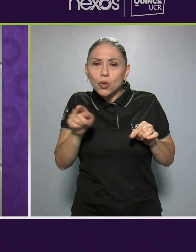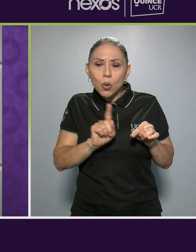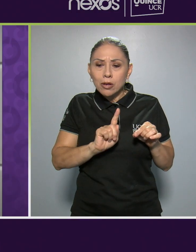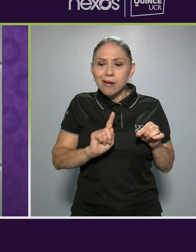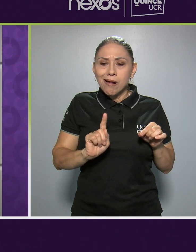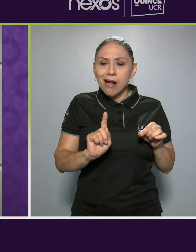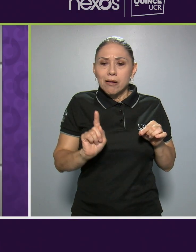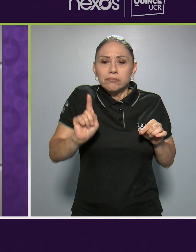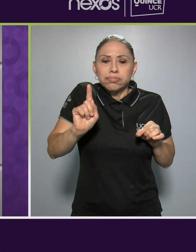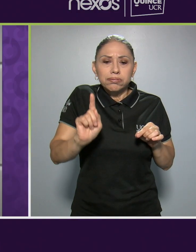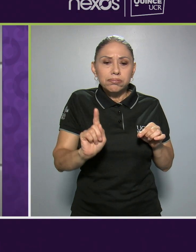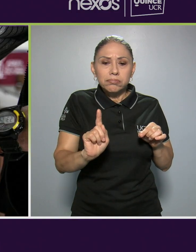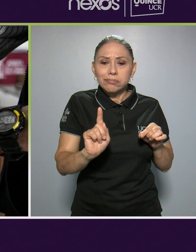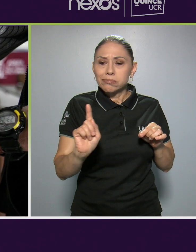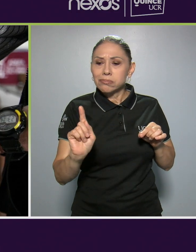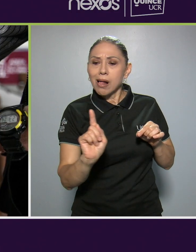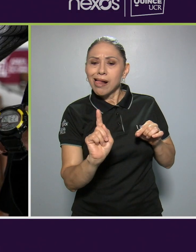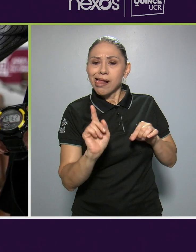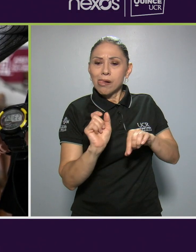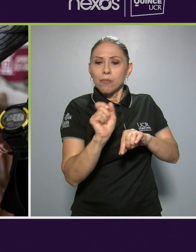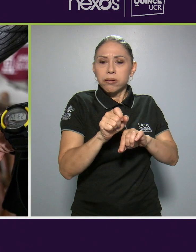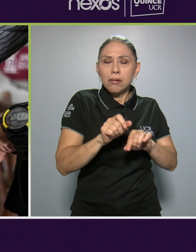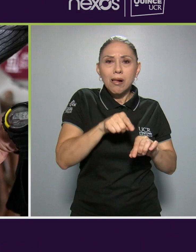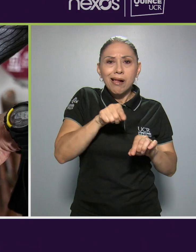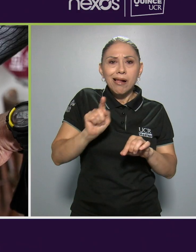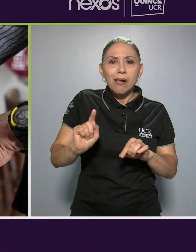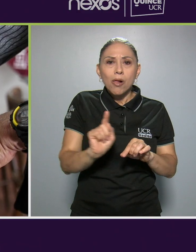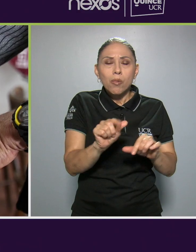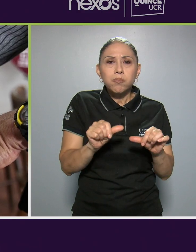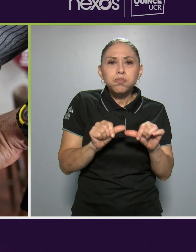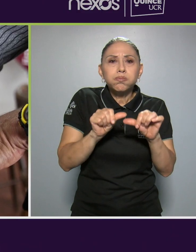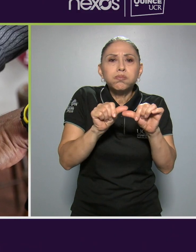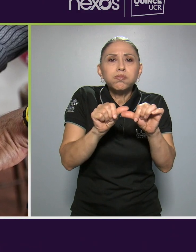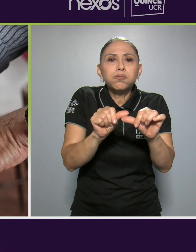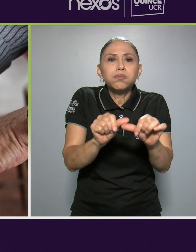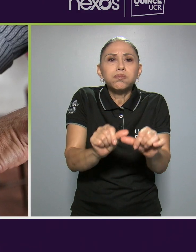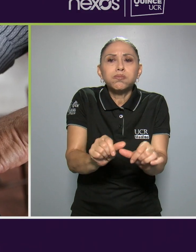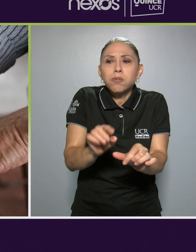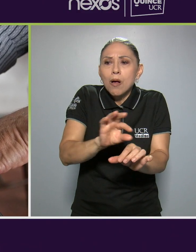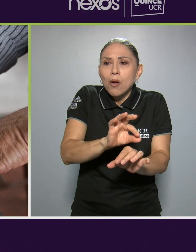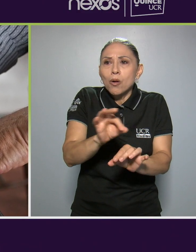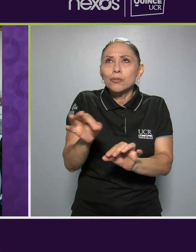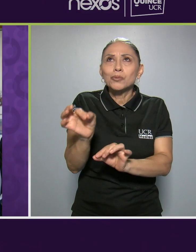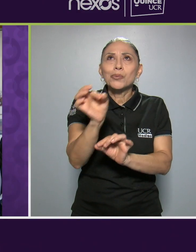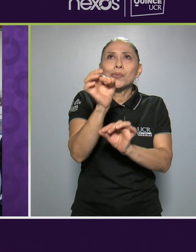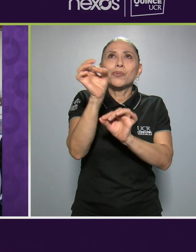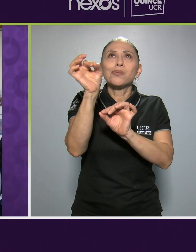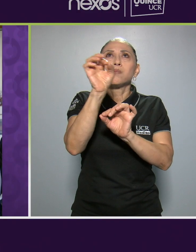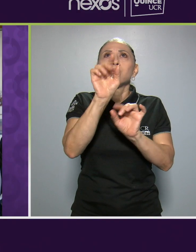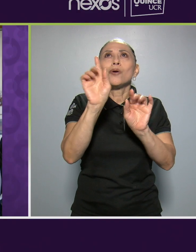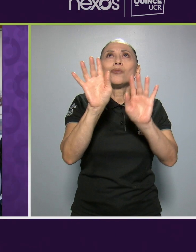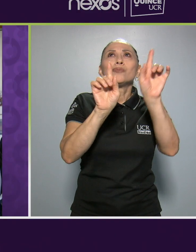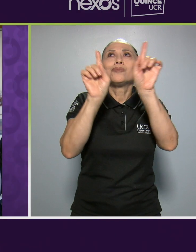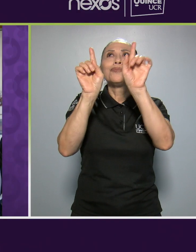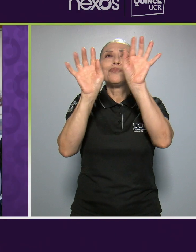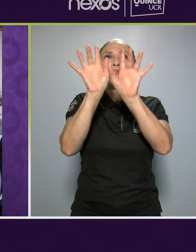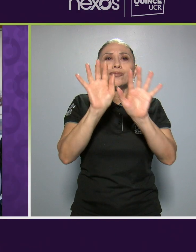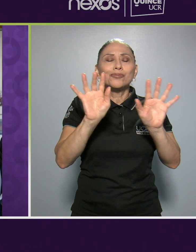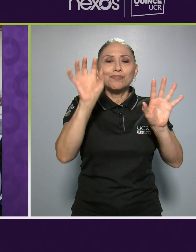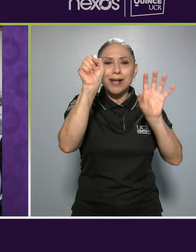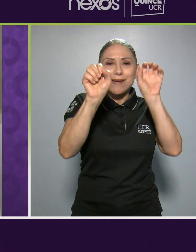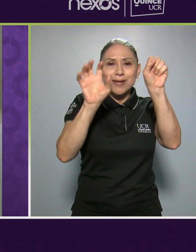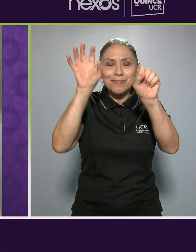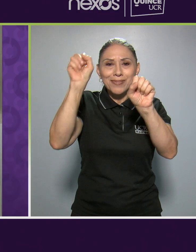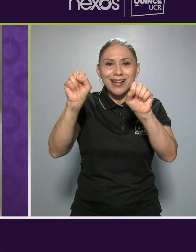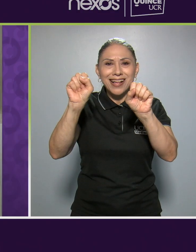piedras, burlando obstáculos, lanzando cuerdas, volando cometas y atrapando estrellas. Se trata de abrir